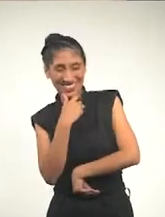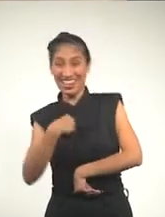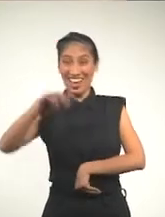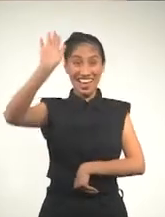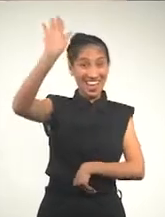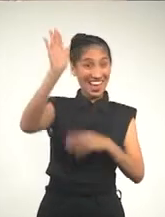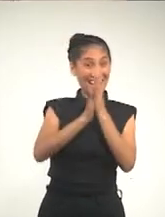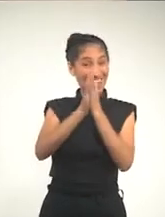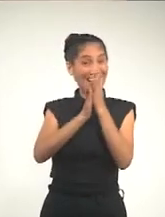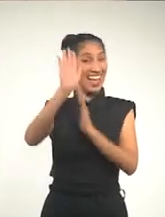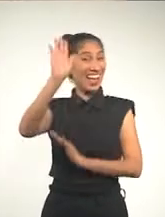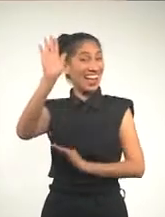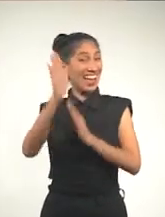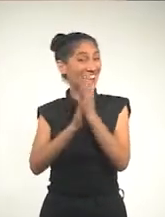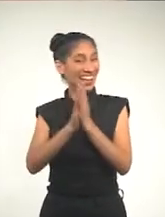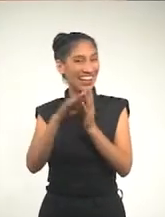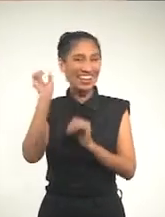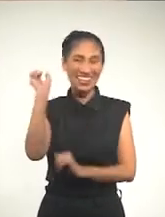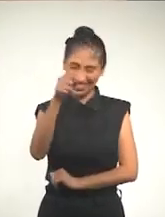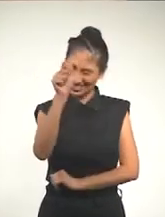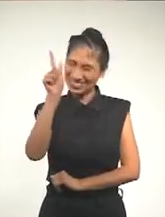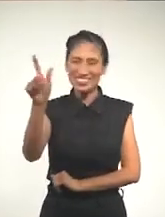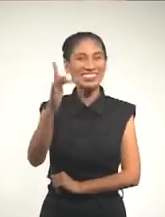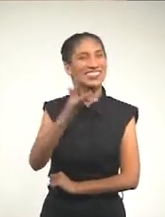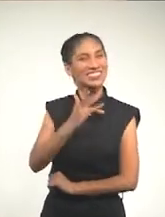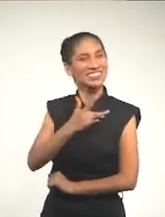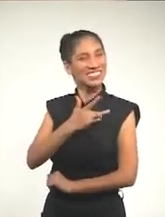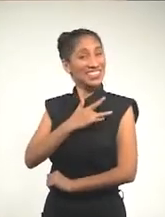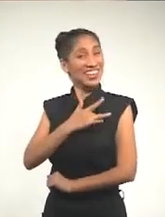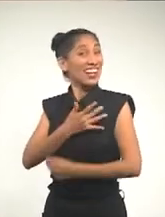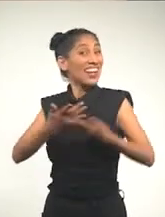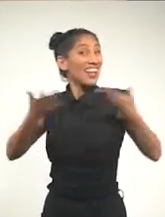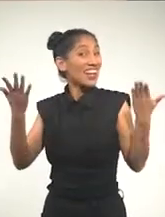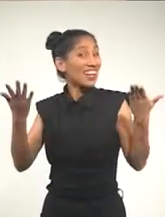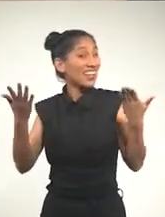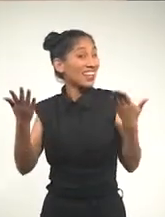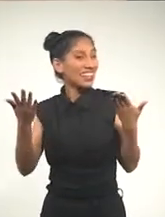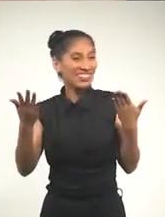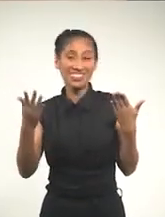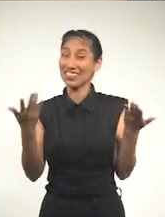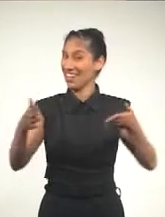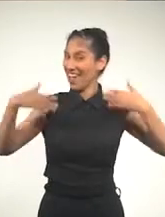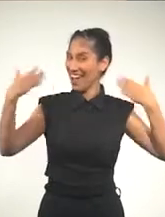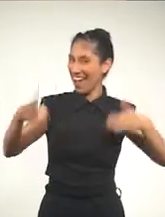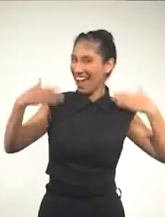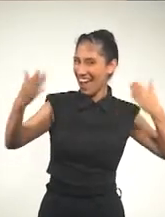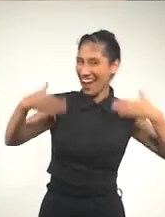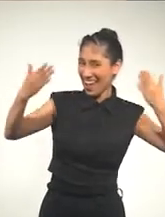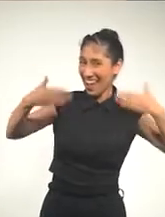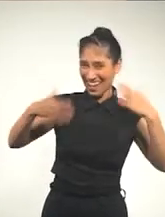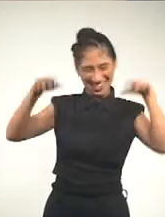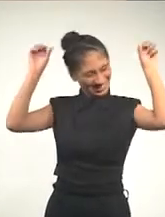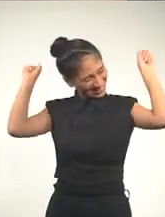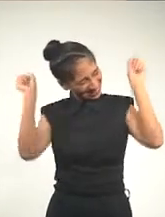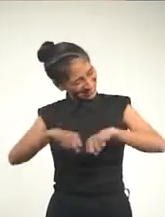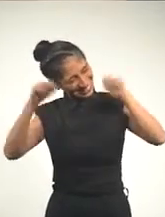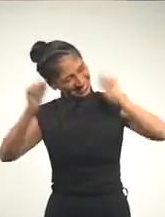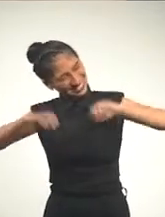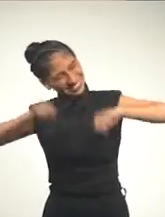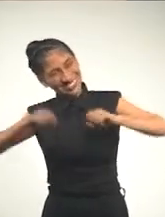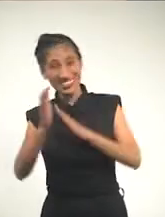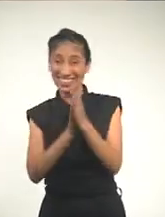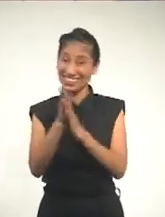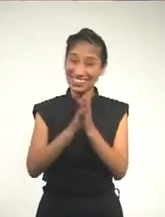¡La tengo! ¡La tengo! ¡Esa emoción es la alegría!